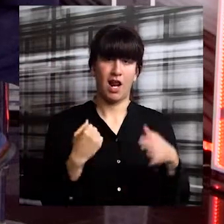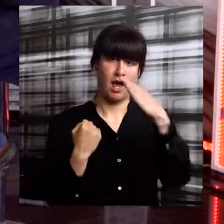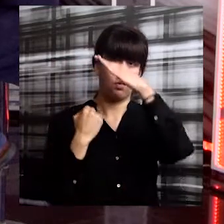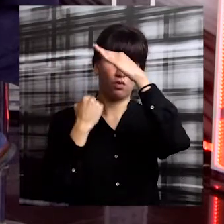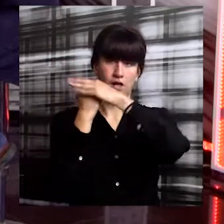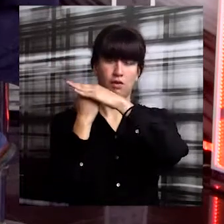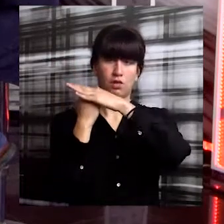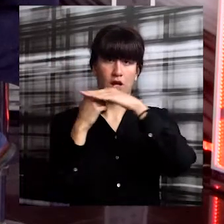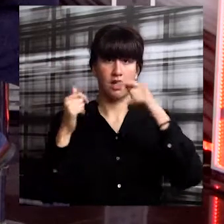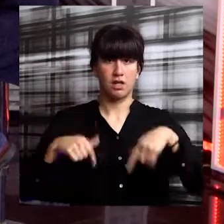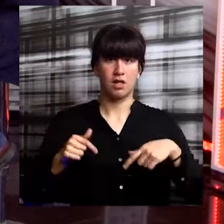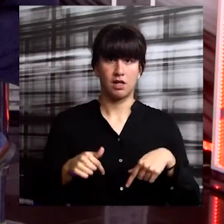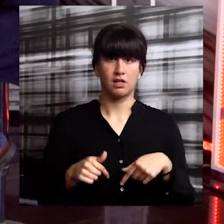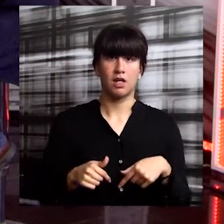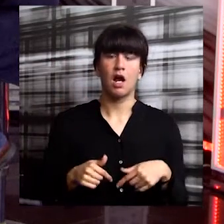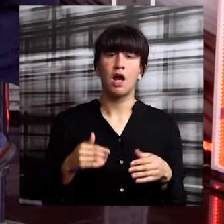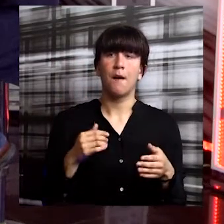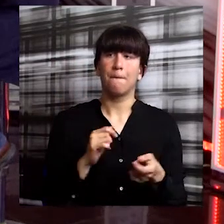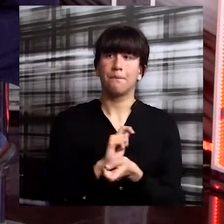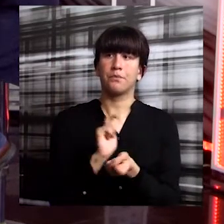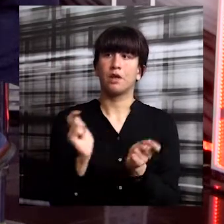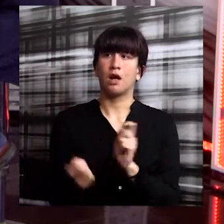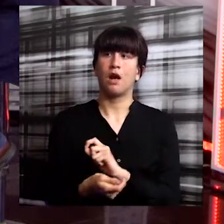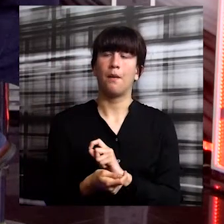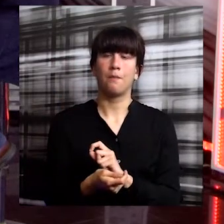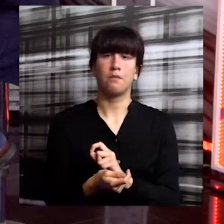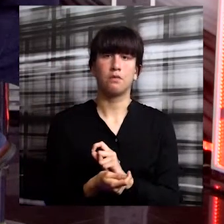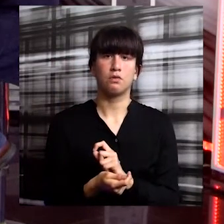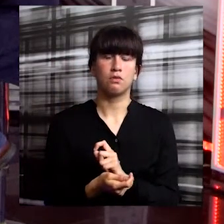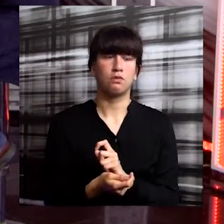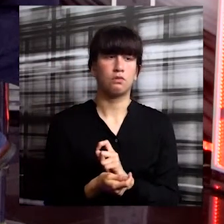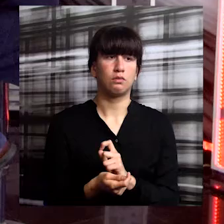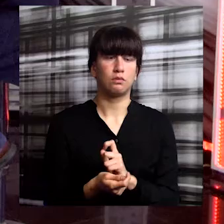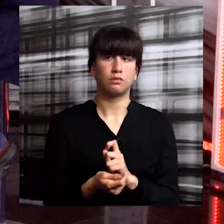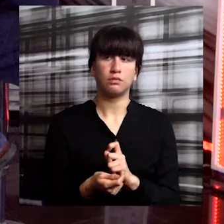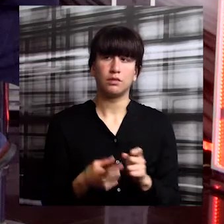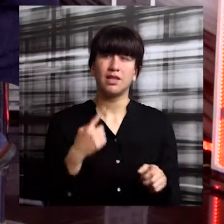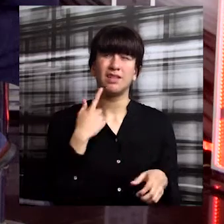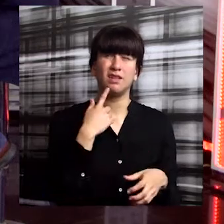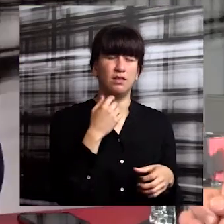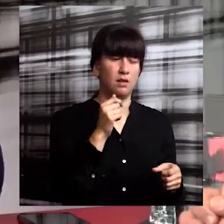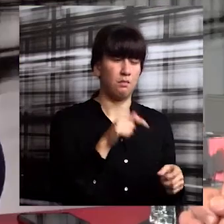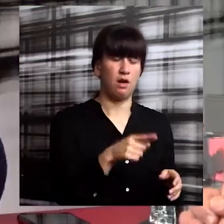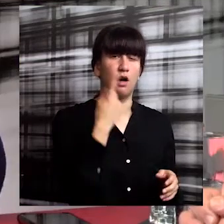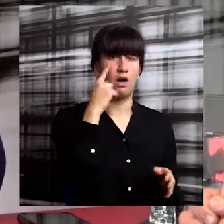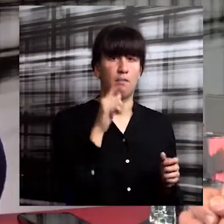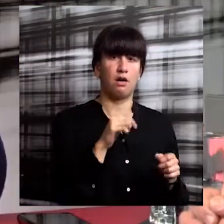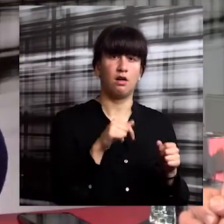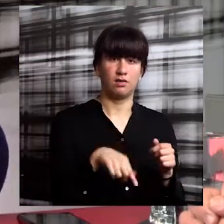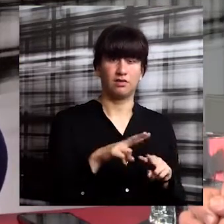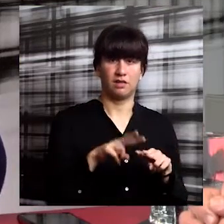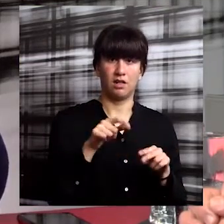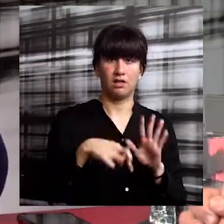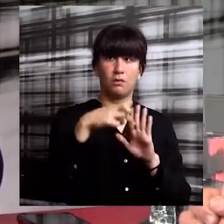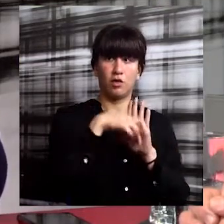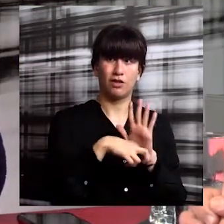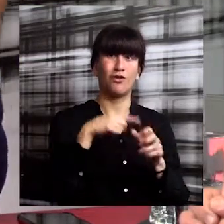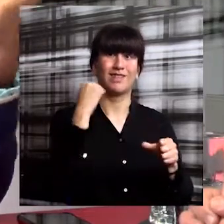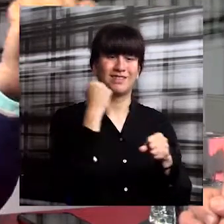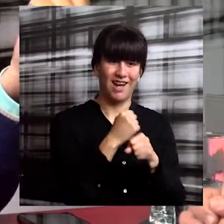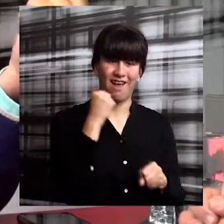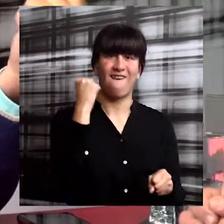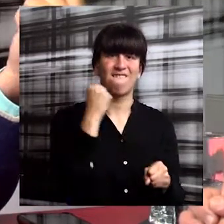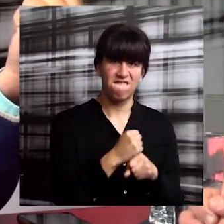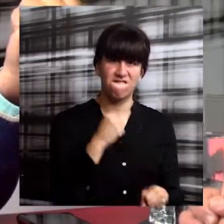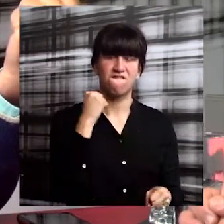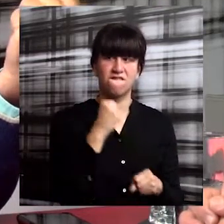a presionar por este proyecto es trabajar para asegurar que la demanda siga creciendo a las tasas que